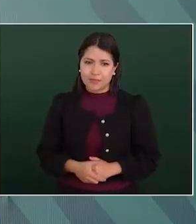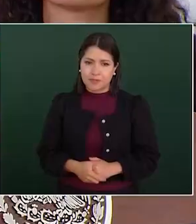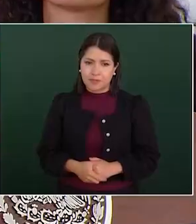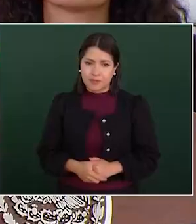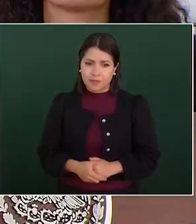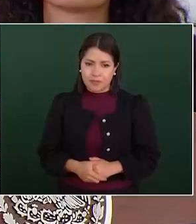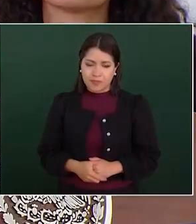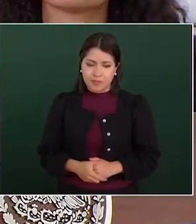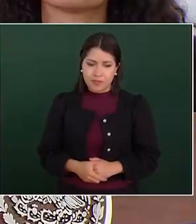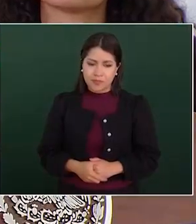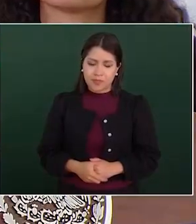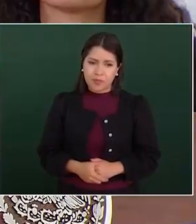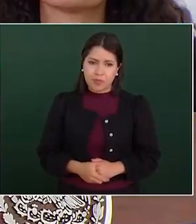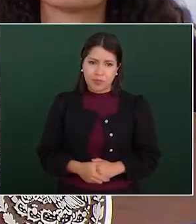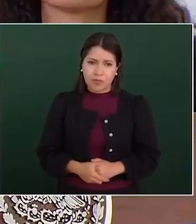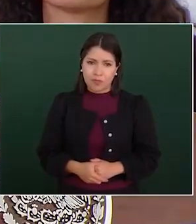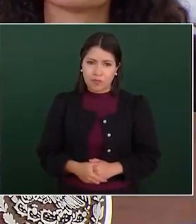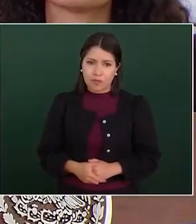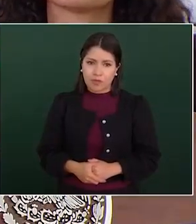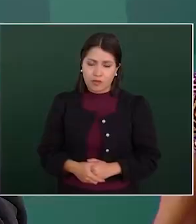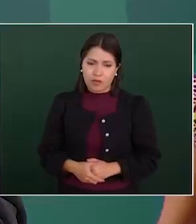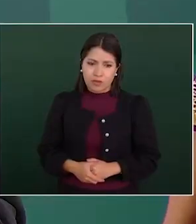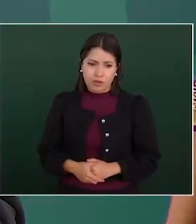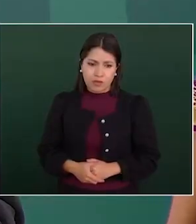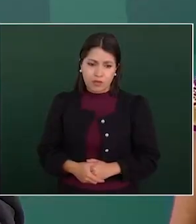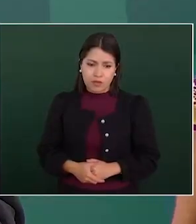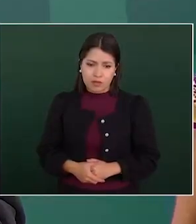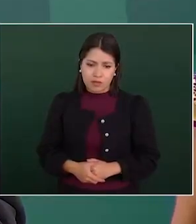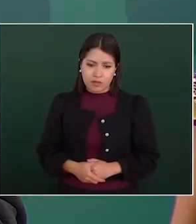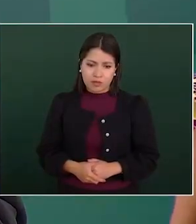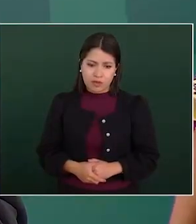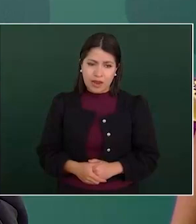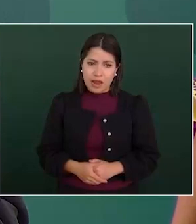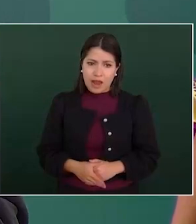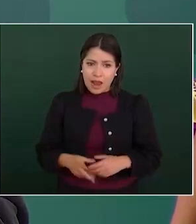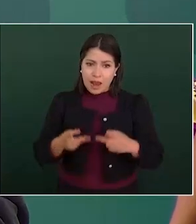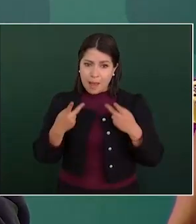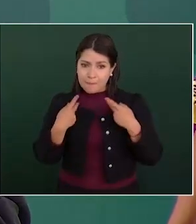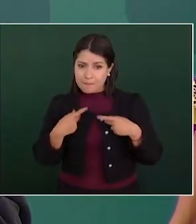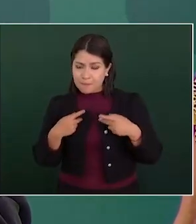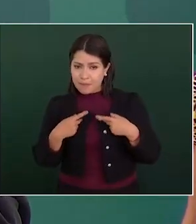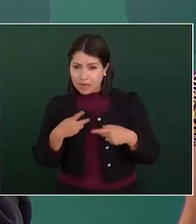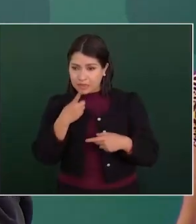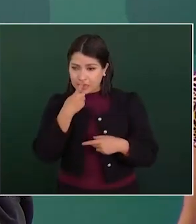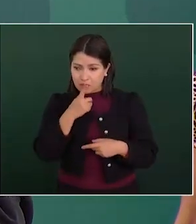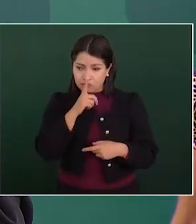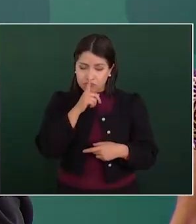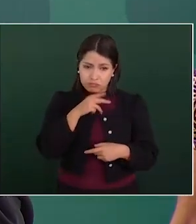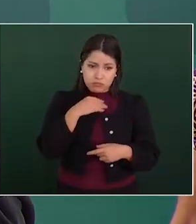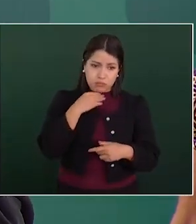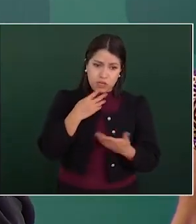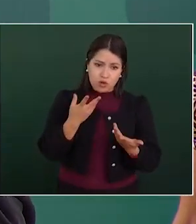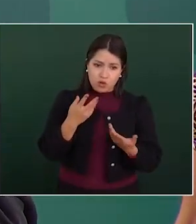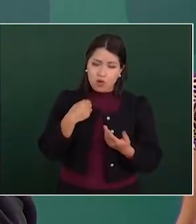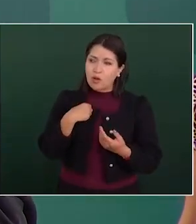el moderado no era más que un conservador más despierto.